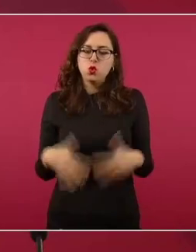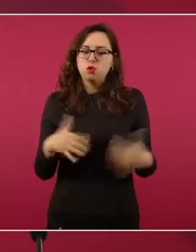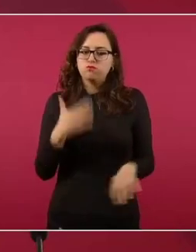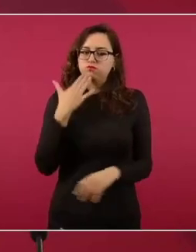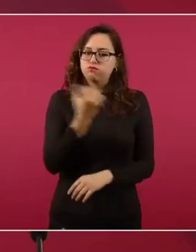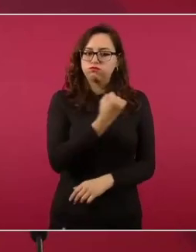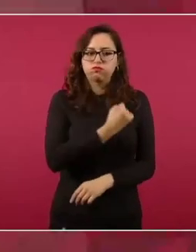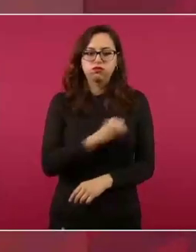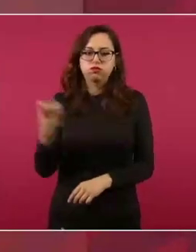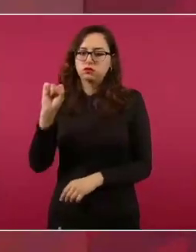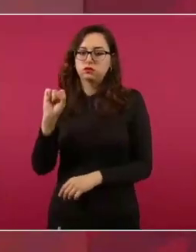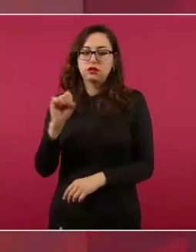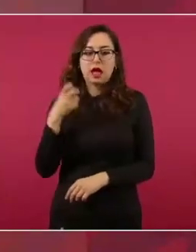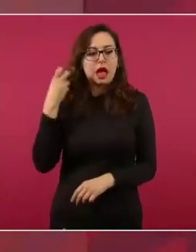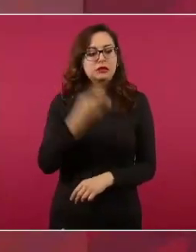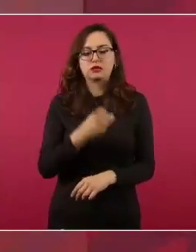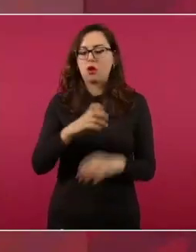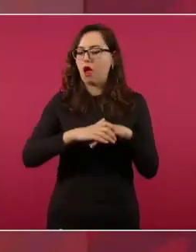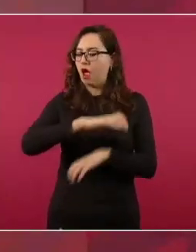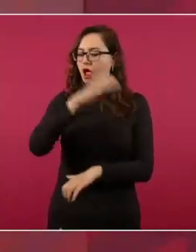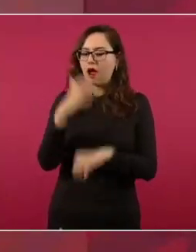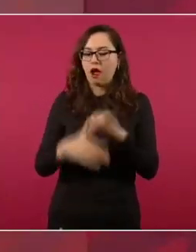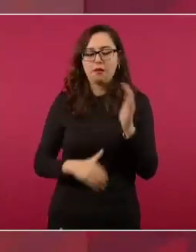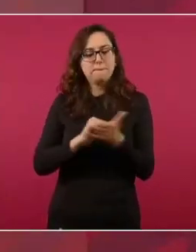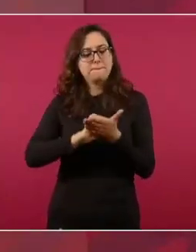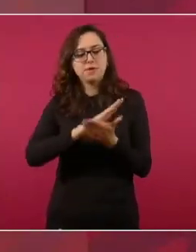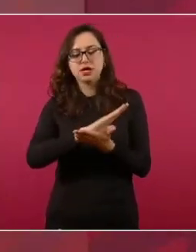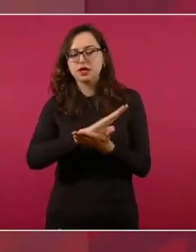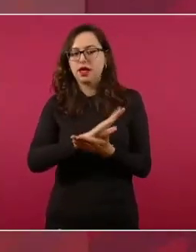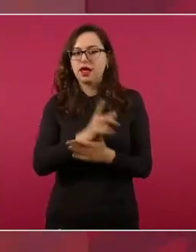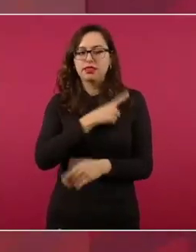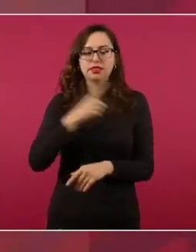y hay que denunciarlo y desterrarlo